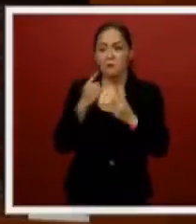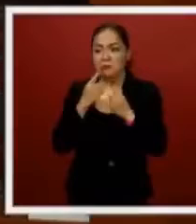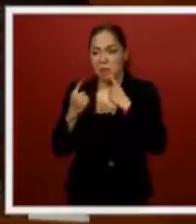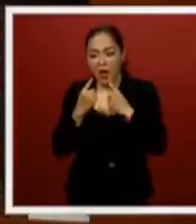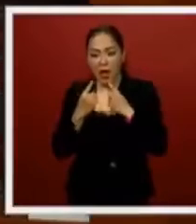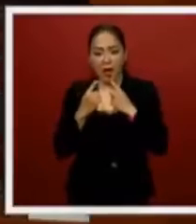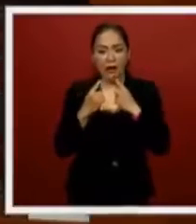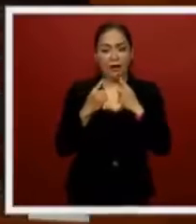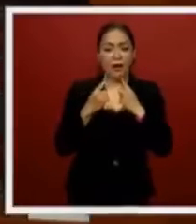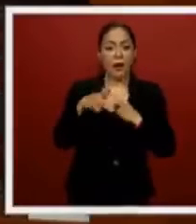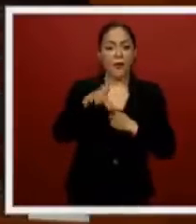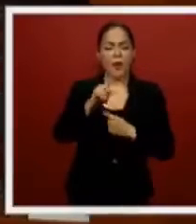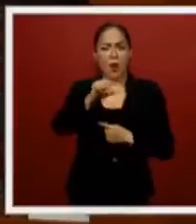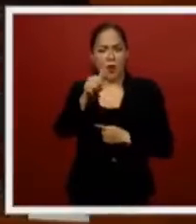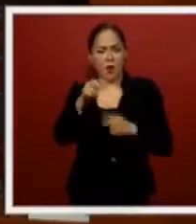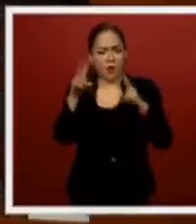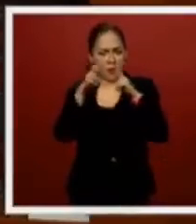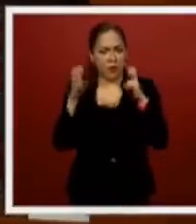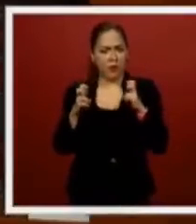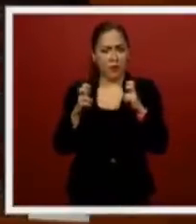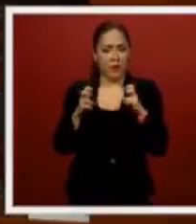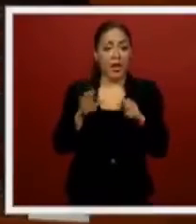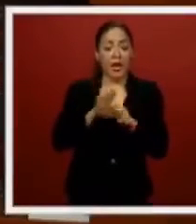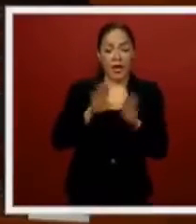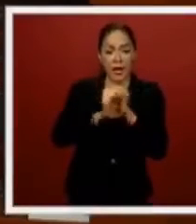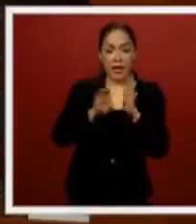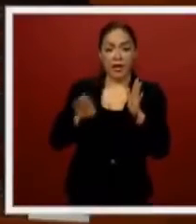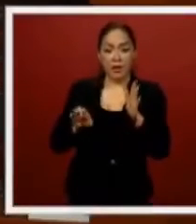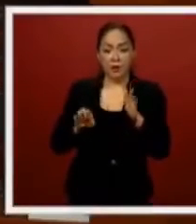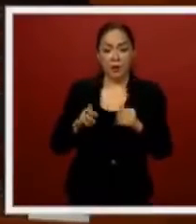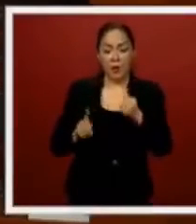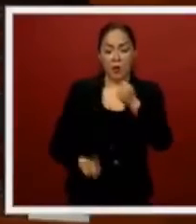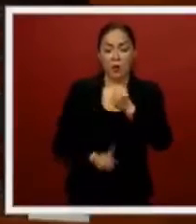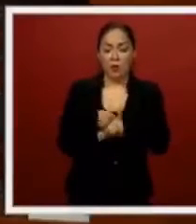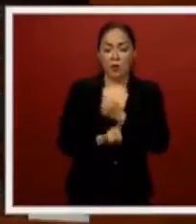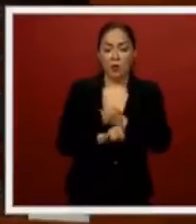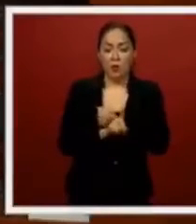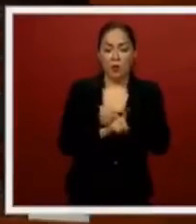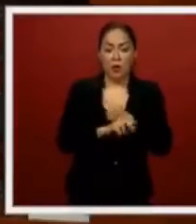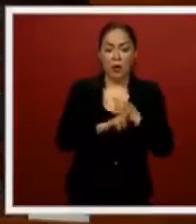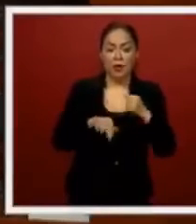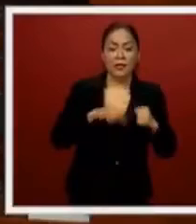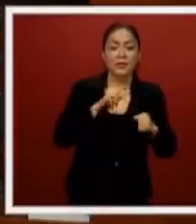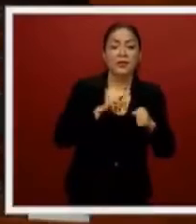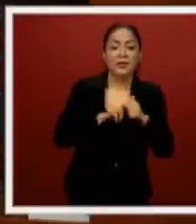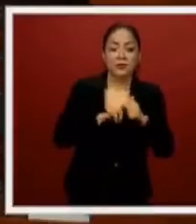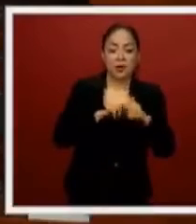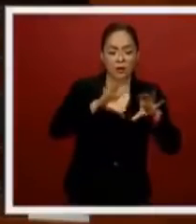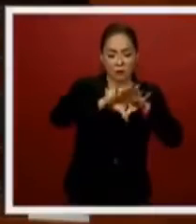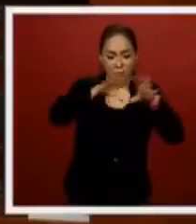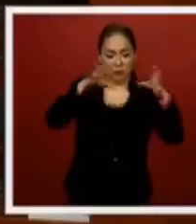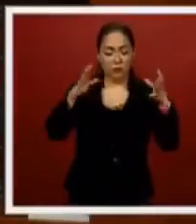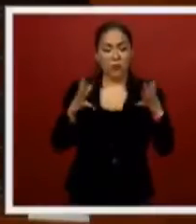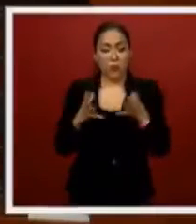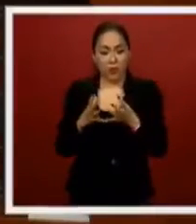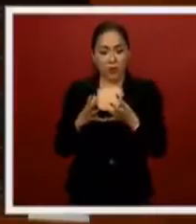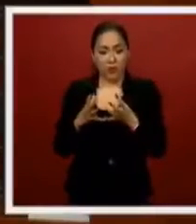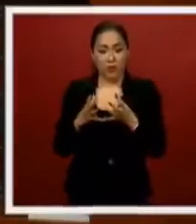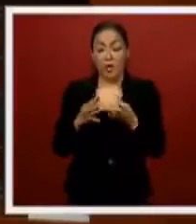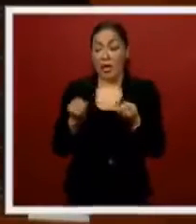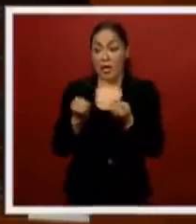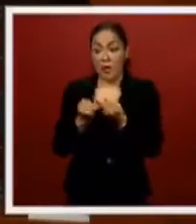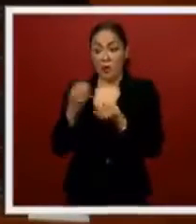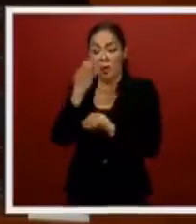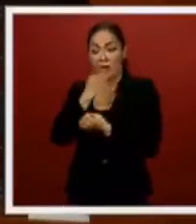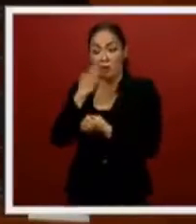temas como los problemas ambientales que también deben discutirse en las escuelas o en cualquier tipo